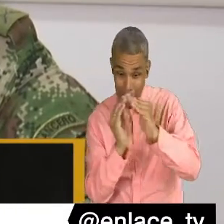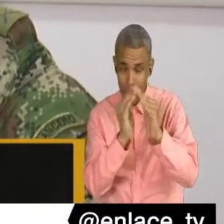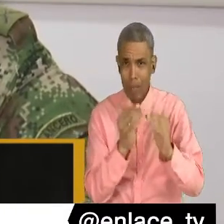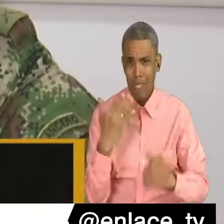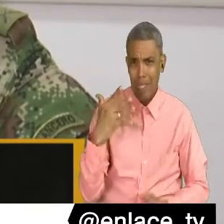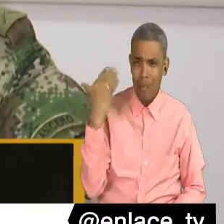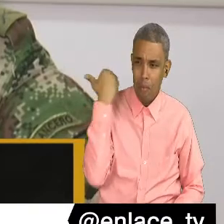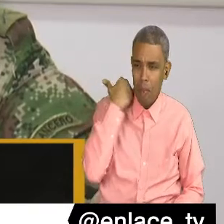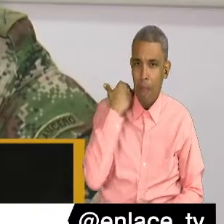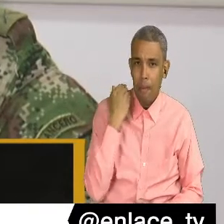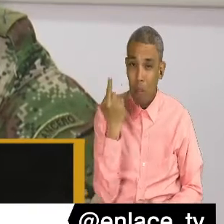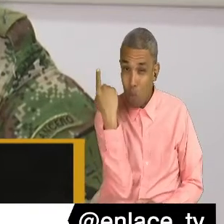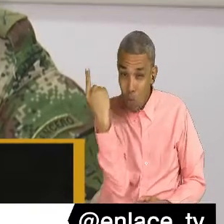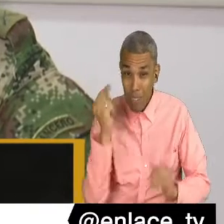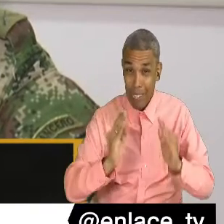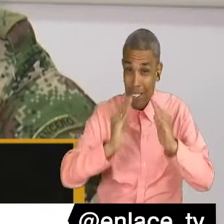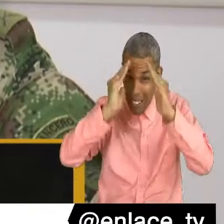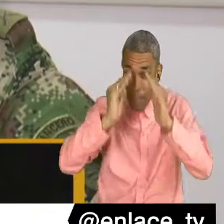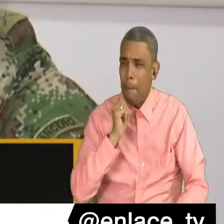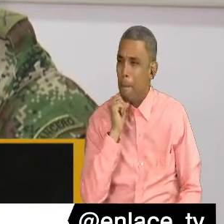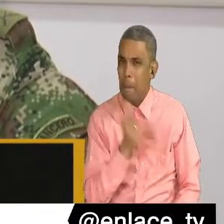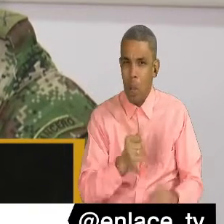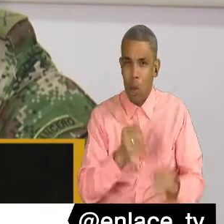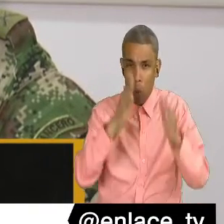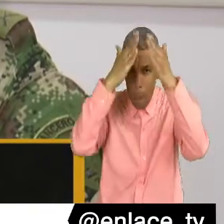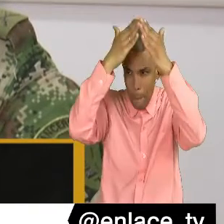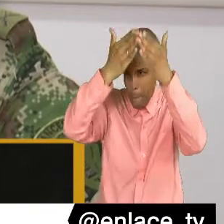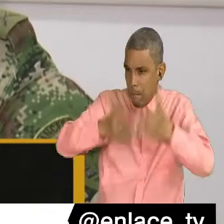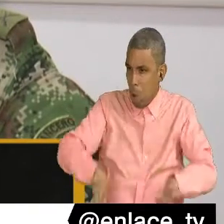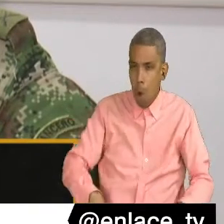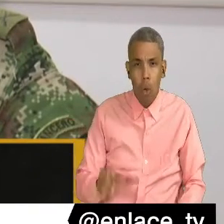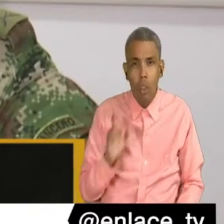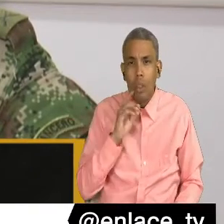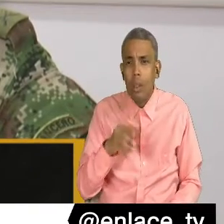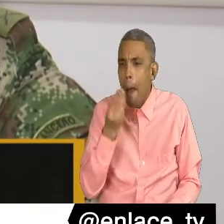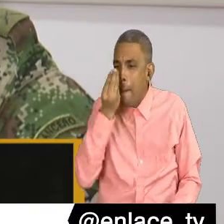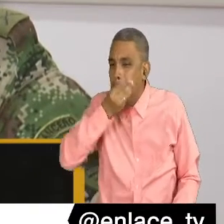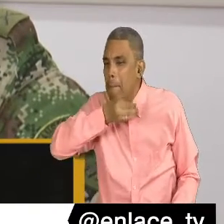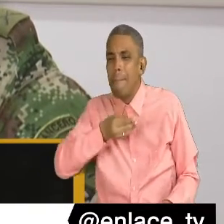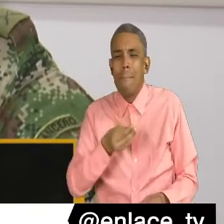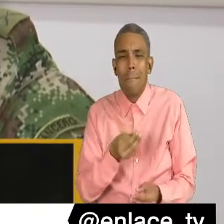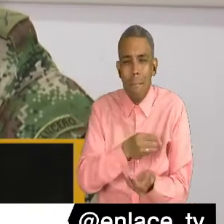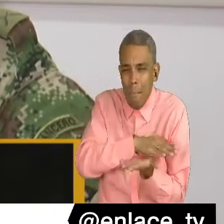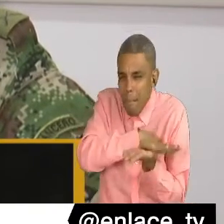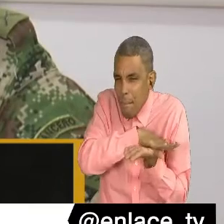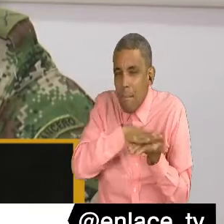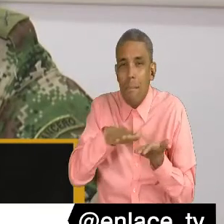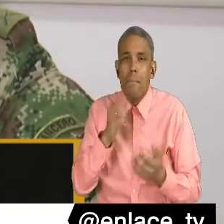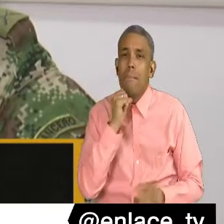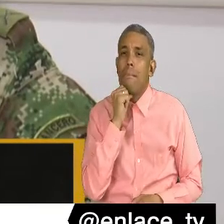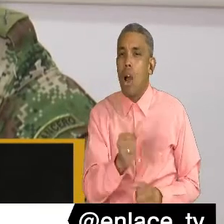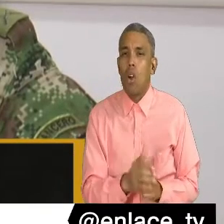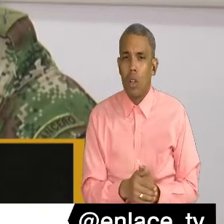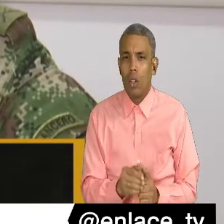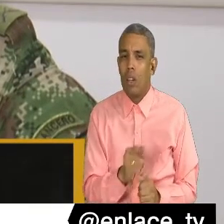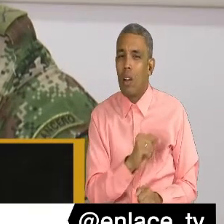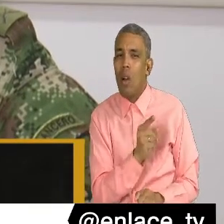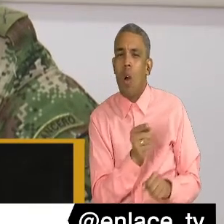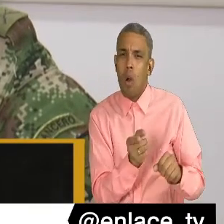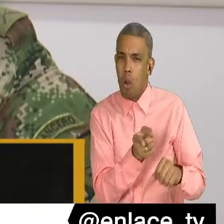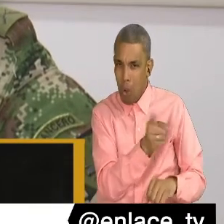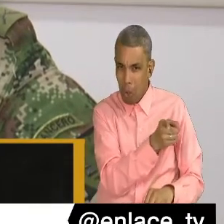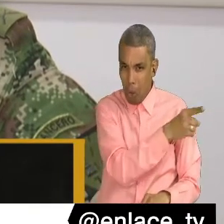prácticamente eso quedó en el piso. No le quedó nada, todo se le mojó a la señora y a las otras viviendas también se mojaron colchones,